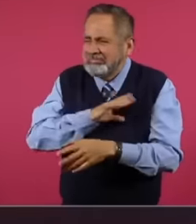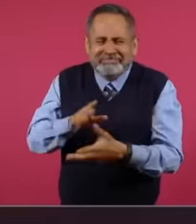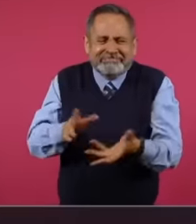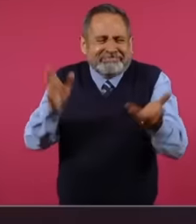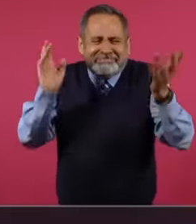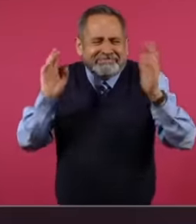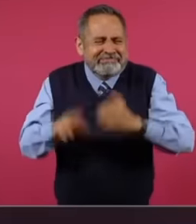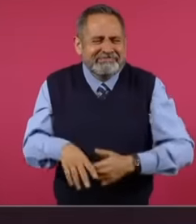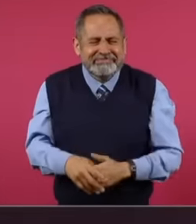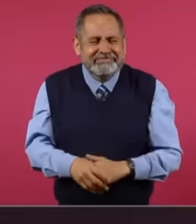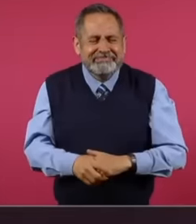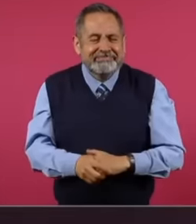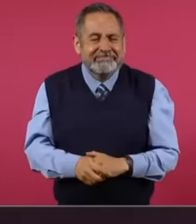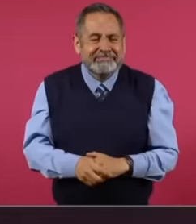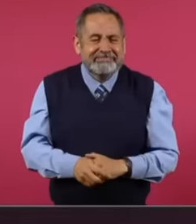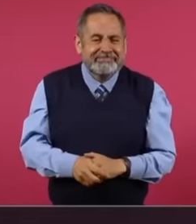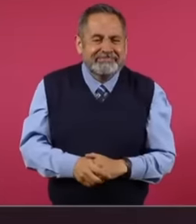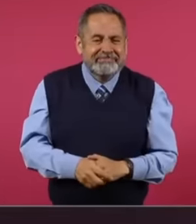que